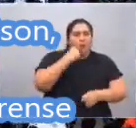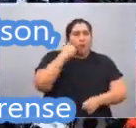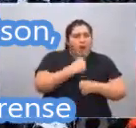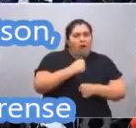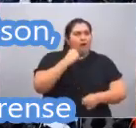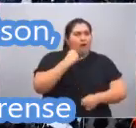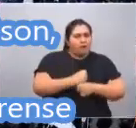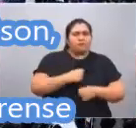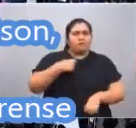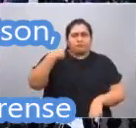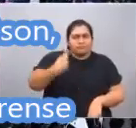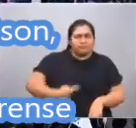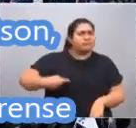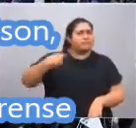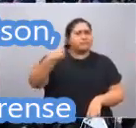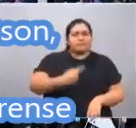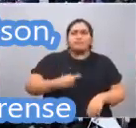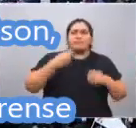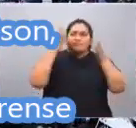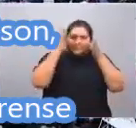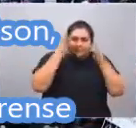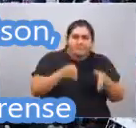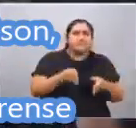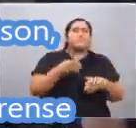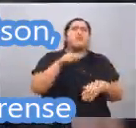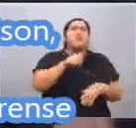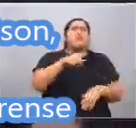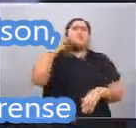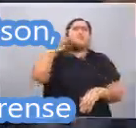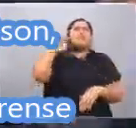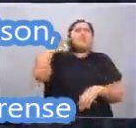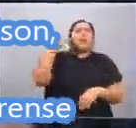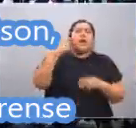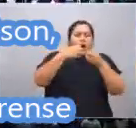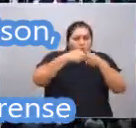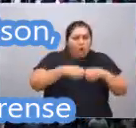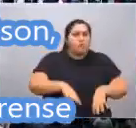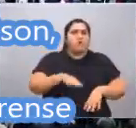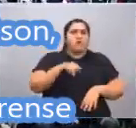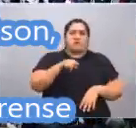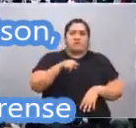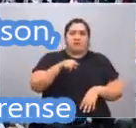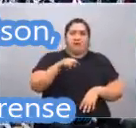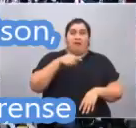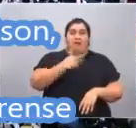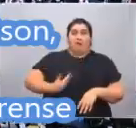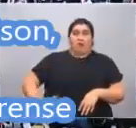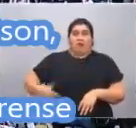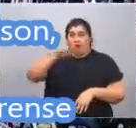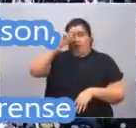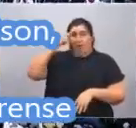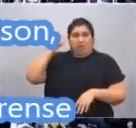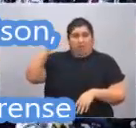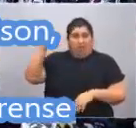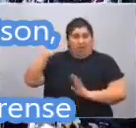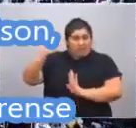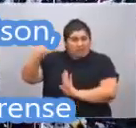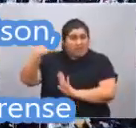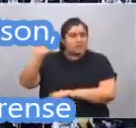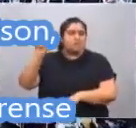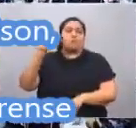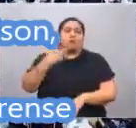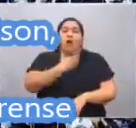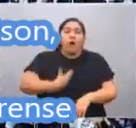incansablemente a contramano de esa idea que tienen en el gobierno nacional de que